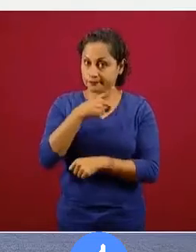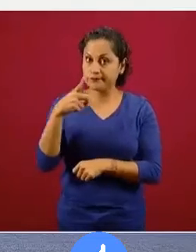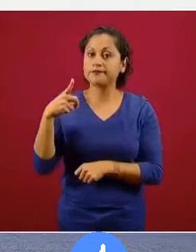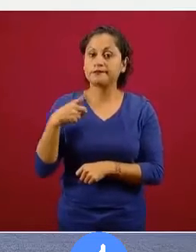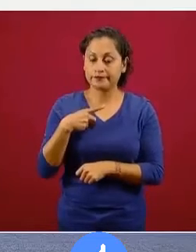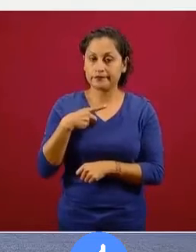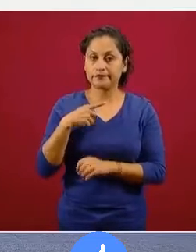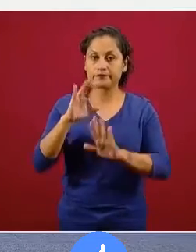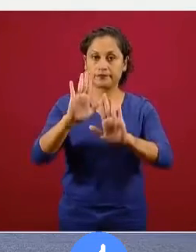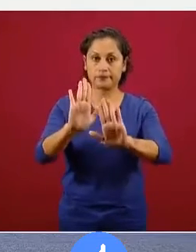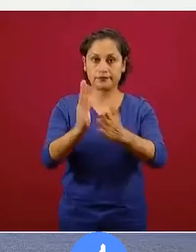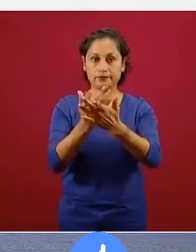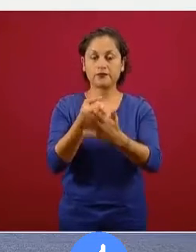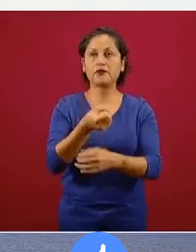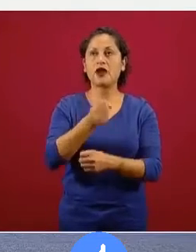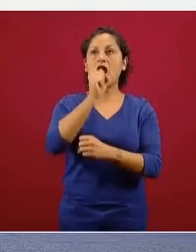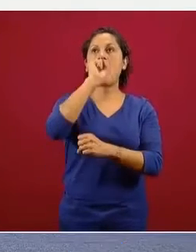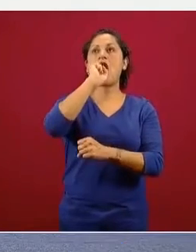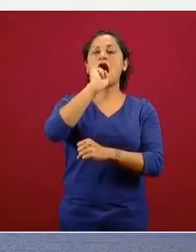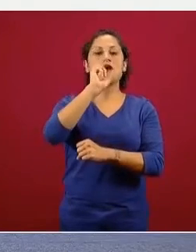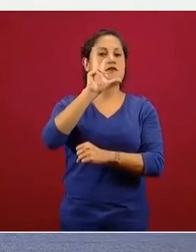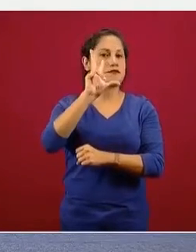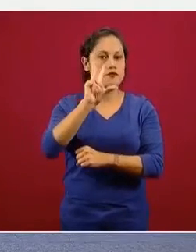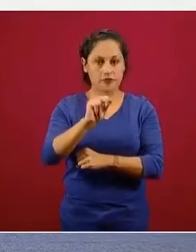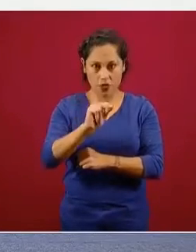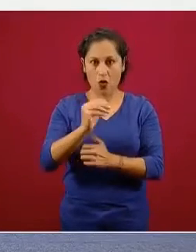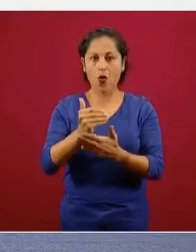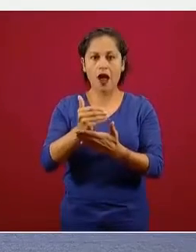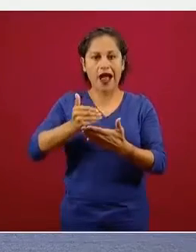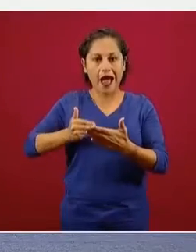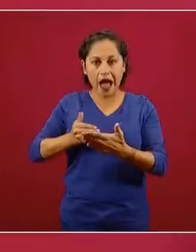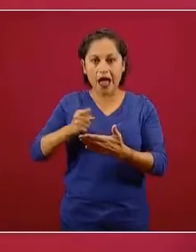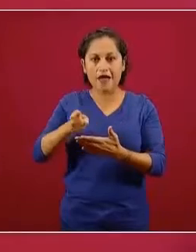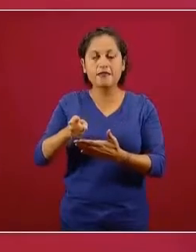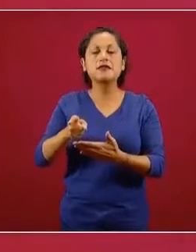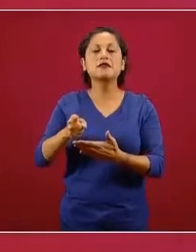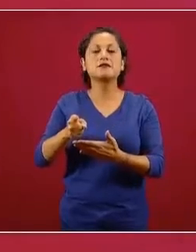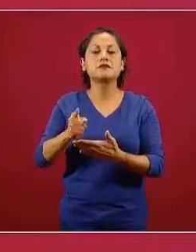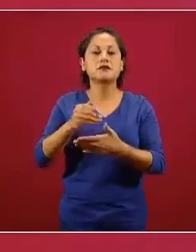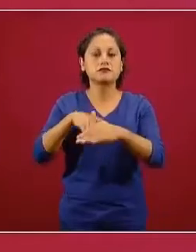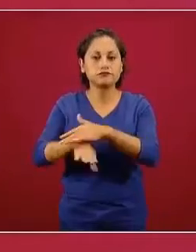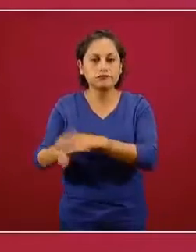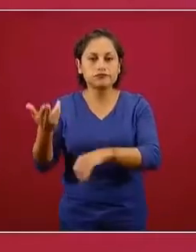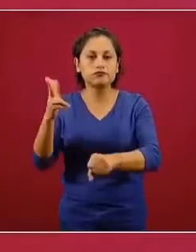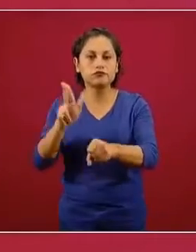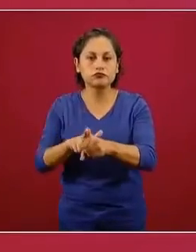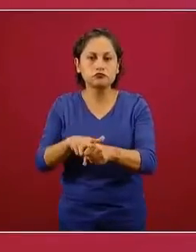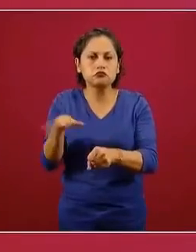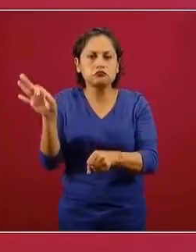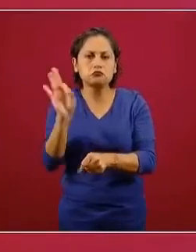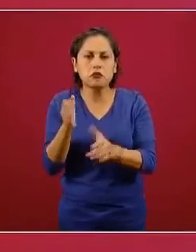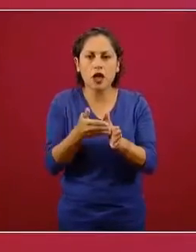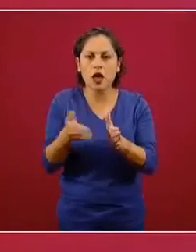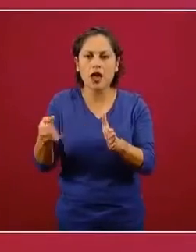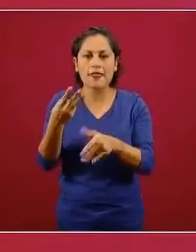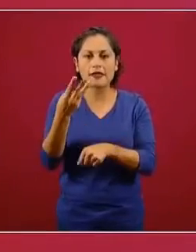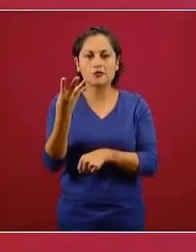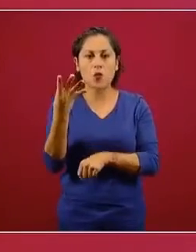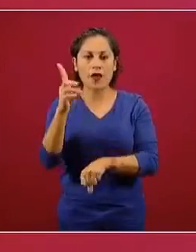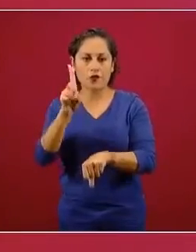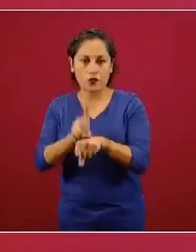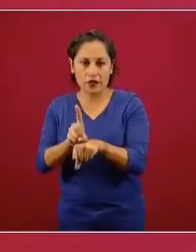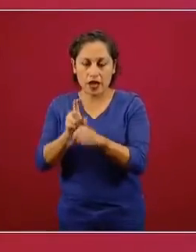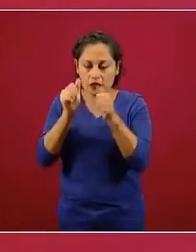necesariamente intubada, y hay una ventana de oportunidad en promedio de 3 a 4 días para que a través